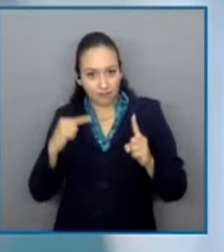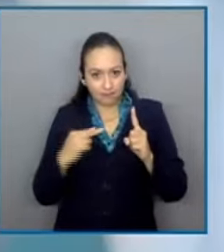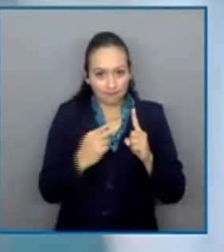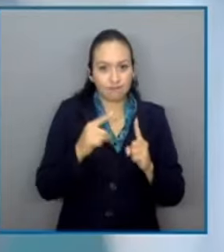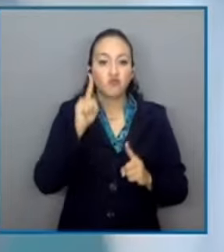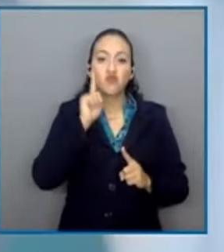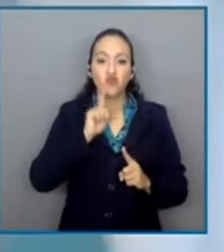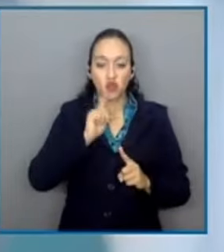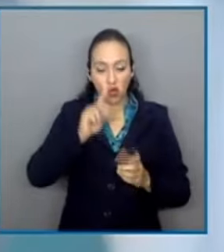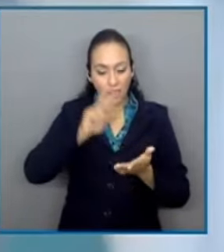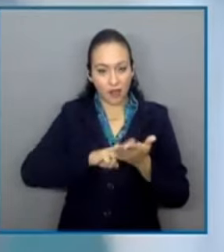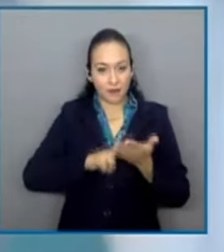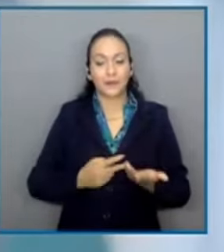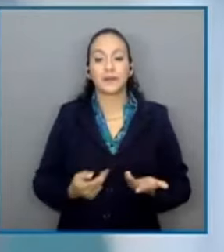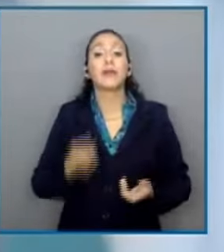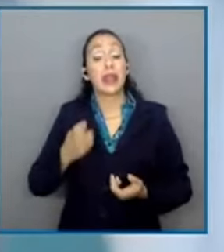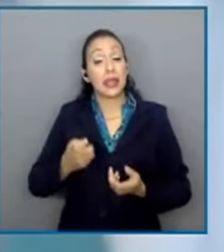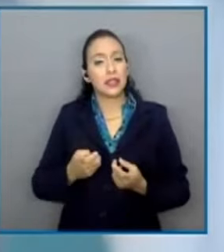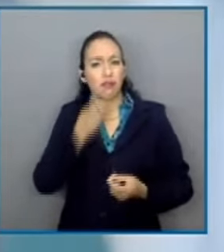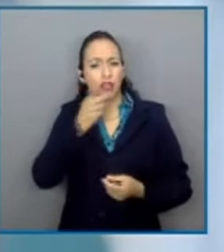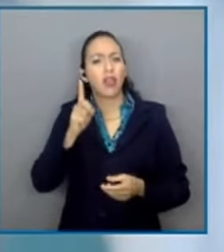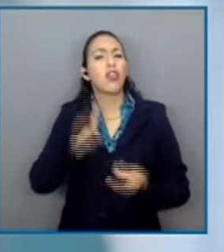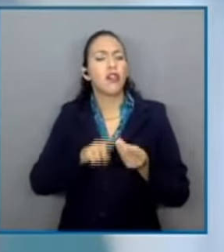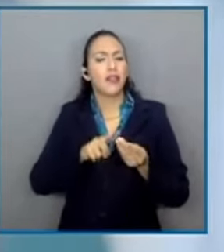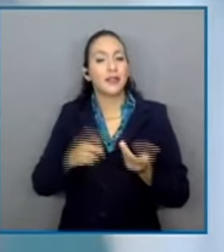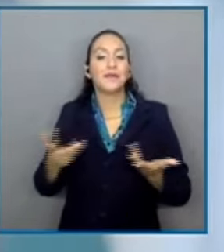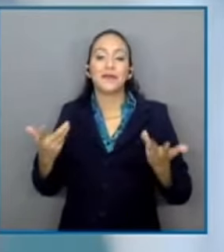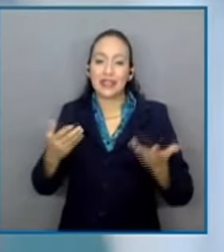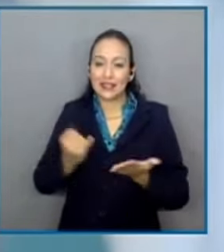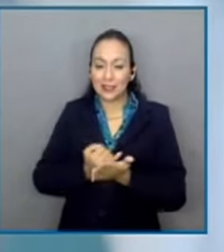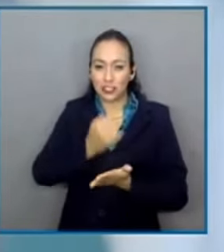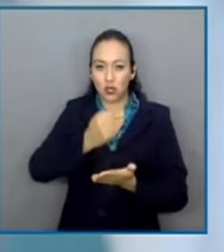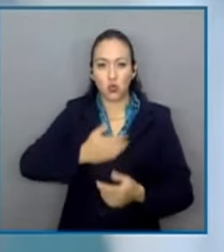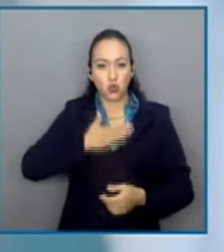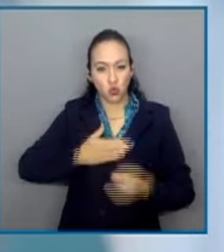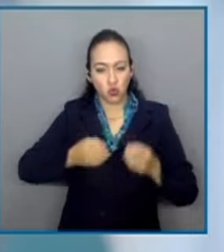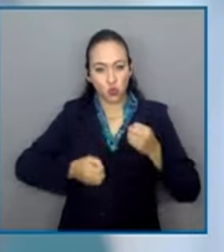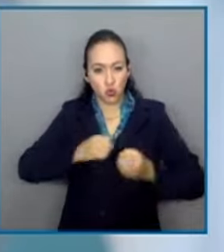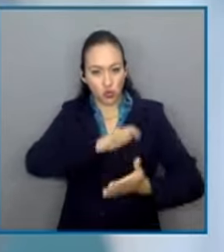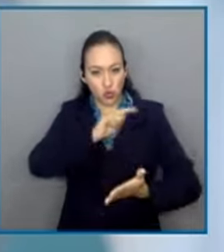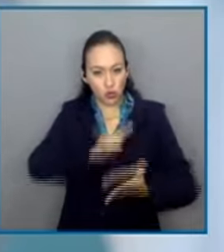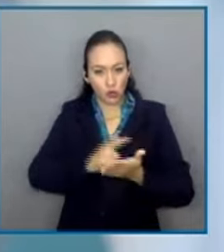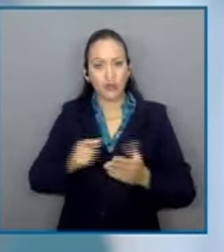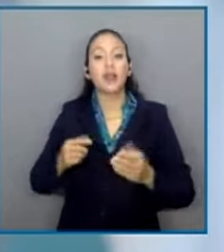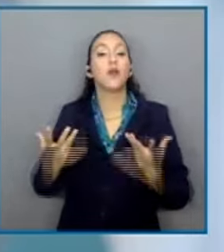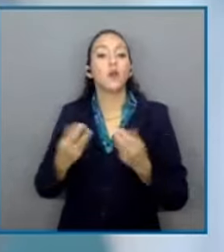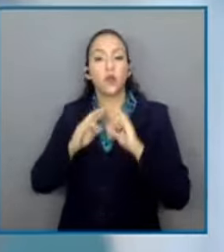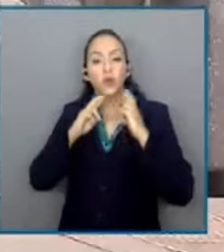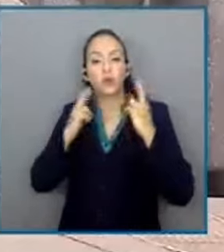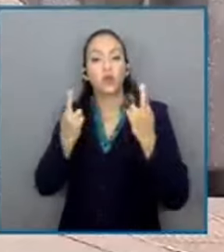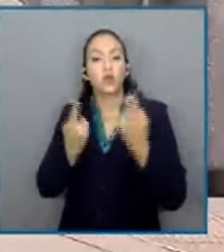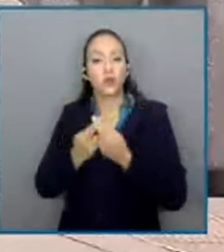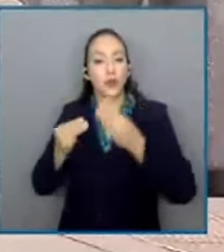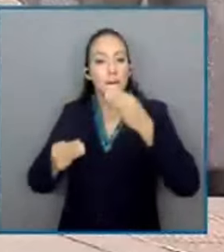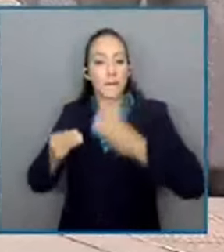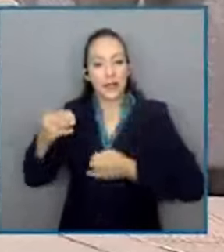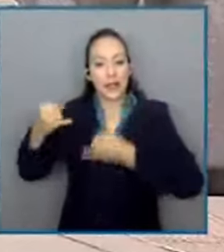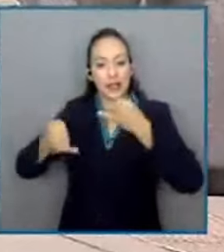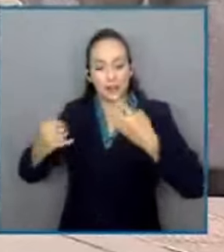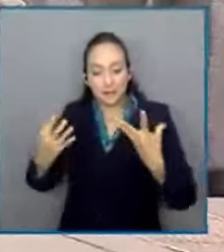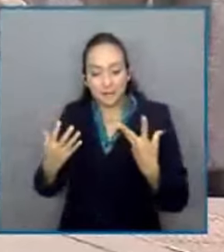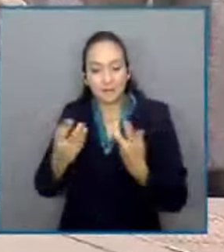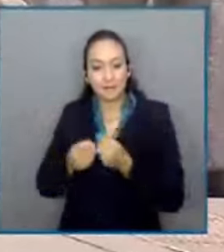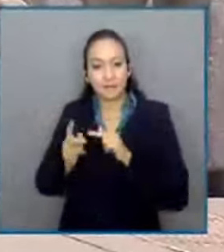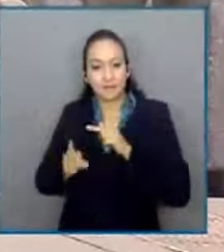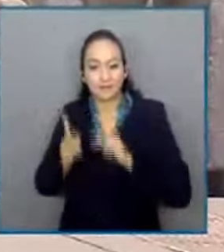el programa Sentencias Justas de la Asociación Nacional de Magistrados de Circuito y Jueces de Distrito, al recordar un caso